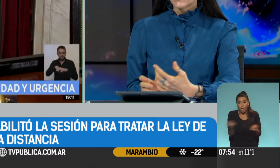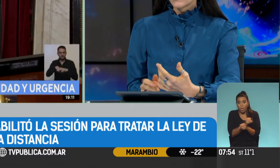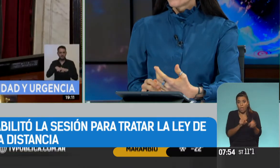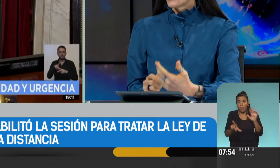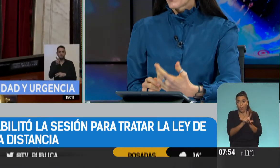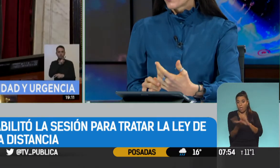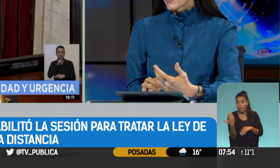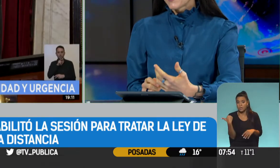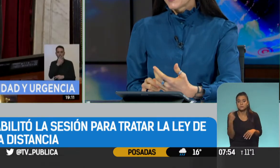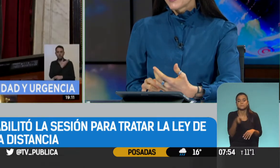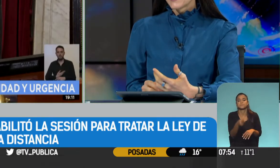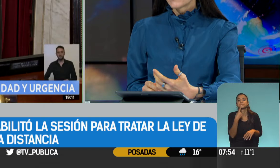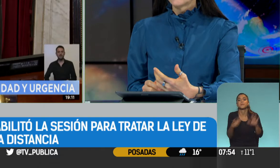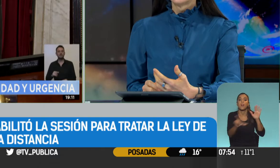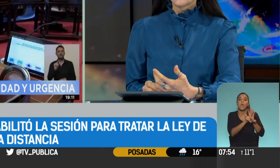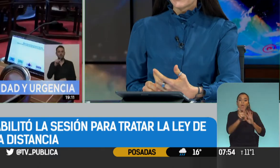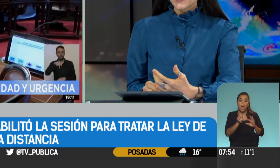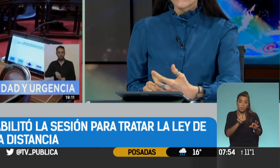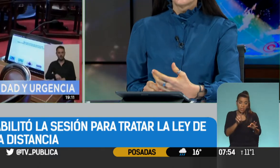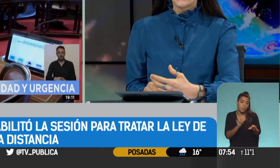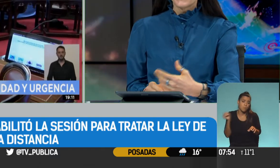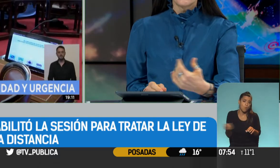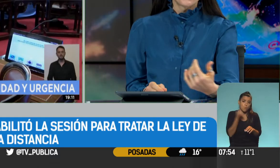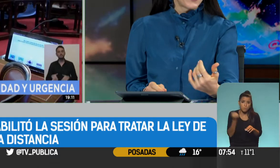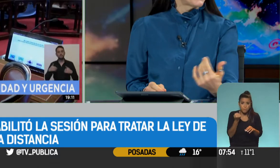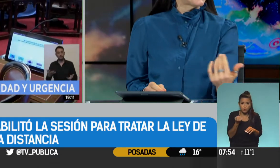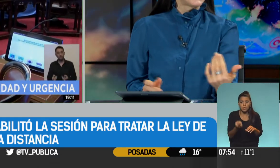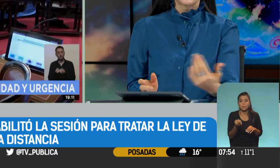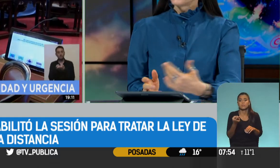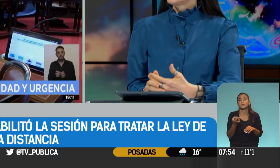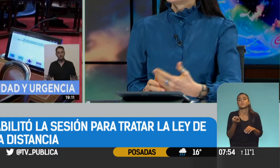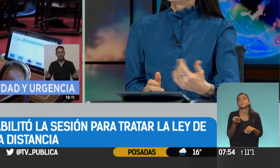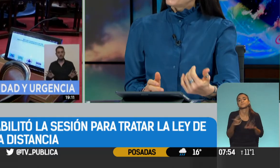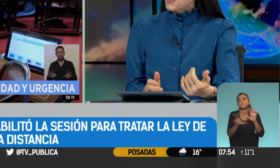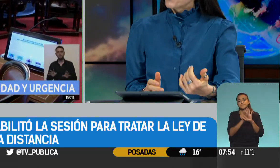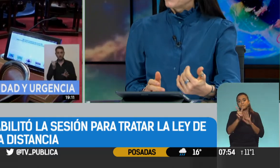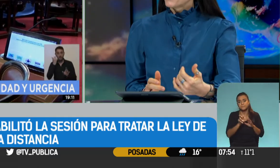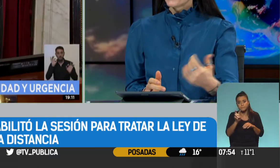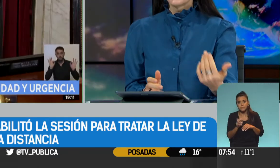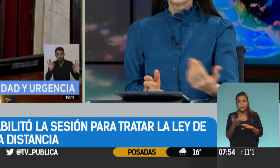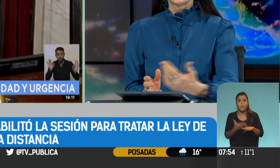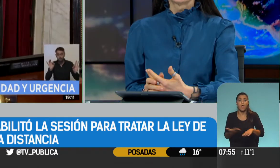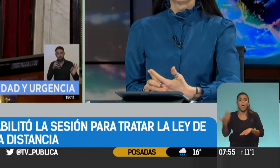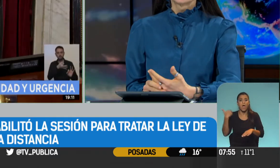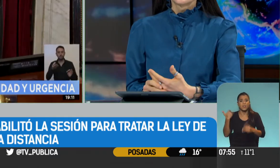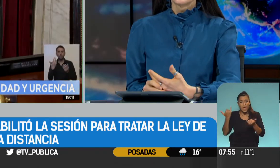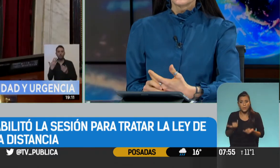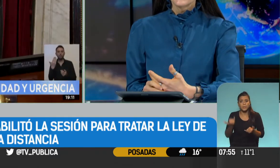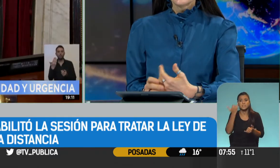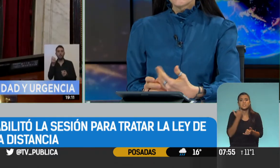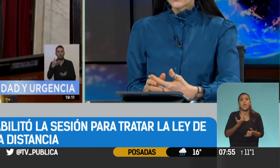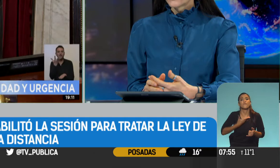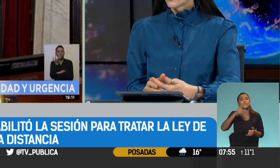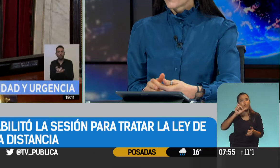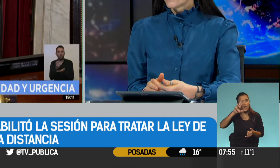ley ayer. Por un lado, la ley de alquileres, fundamental por la ley de alquileres que teníamos antiguamente, ya lo contó